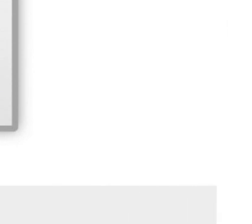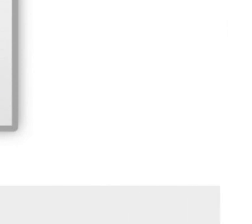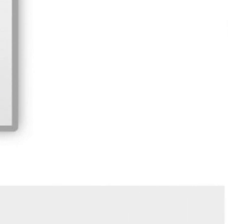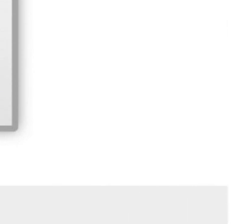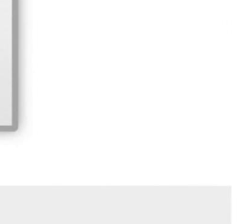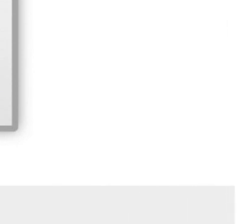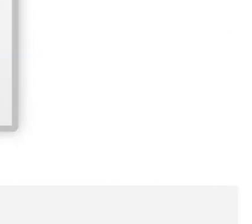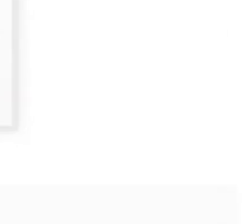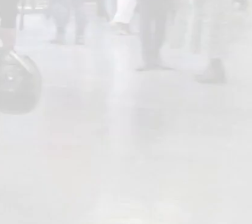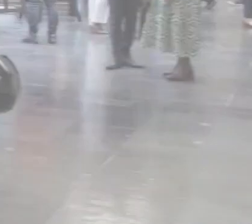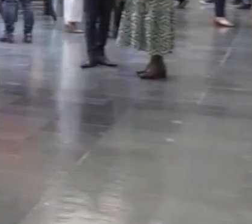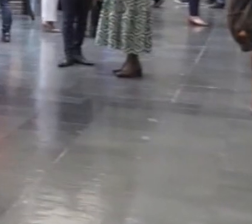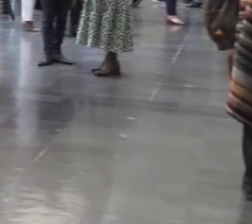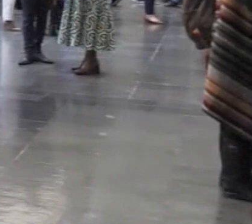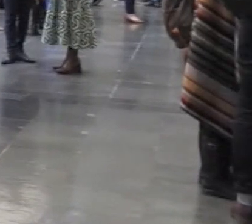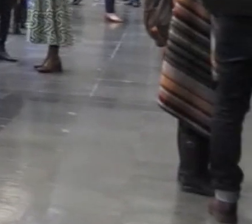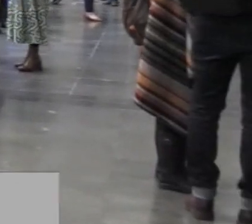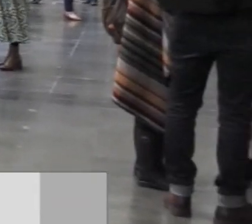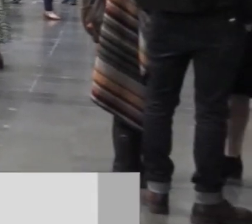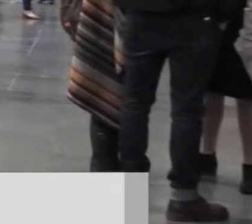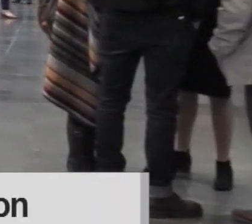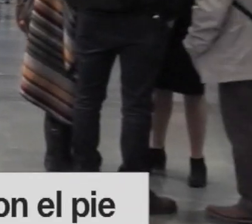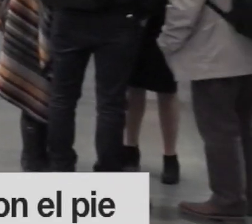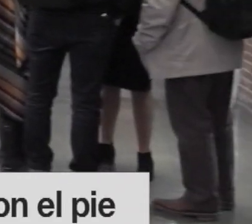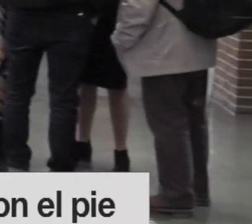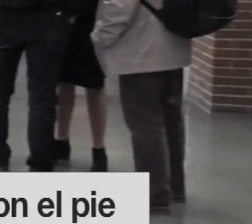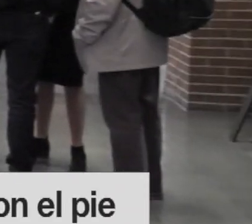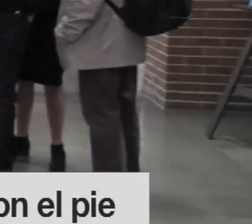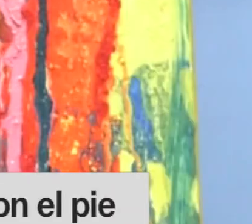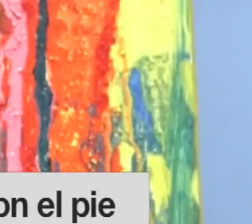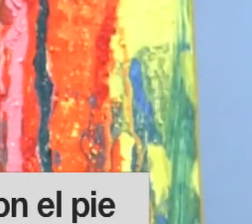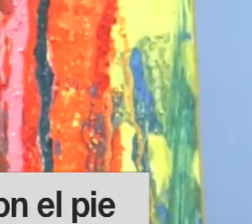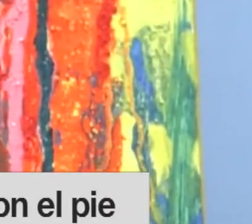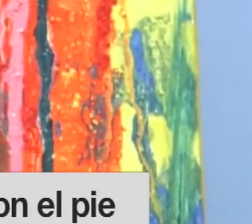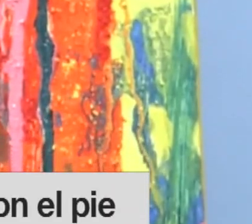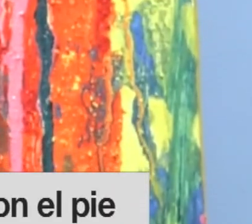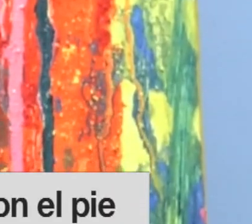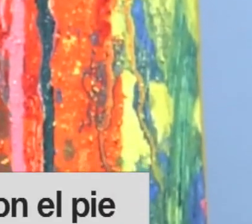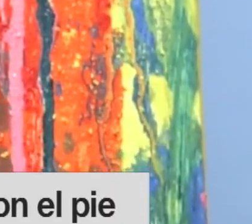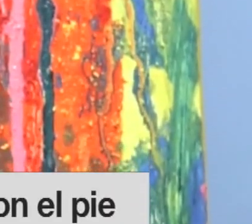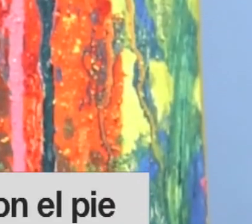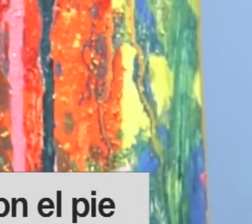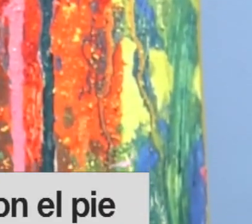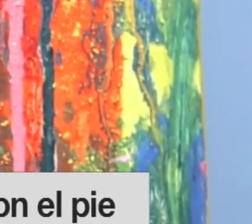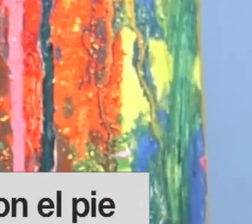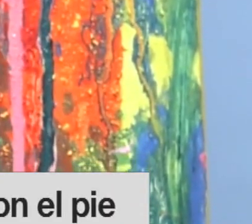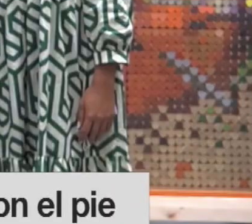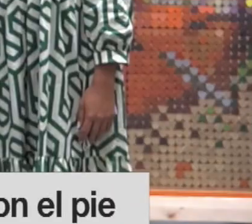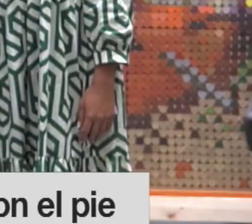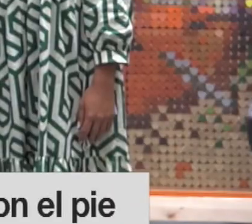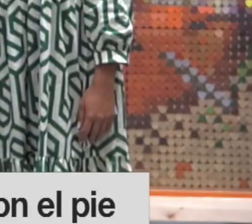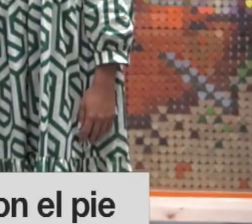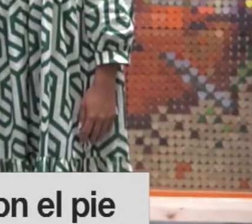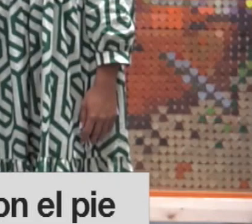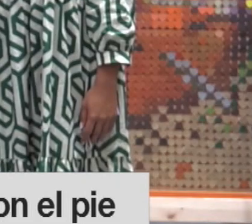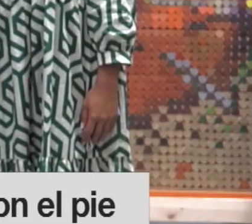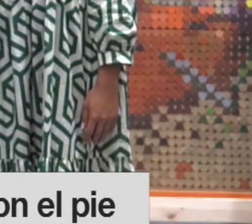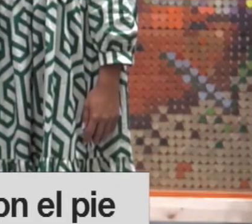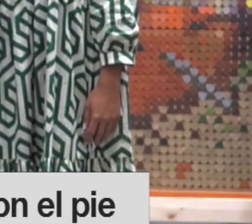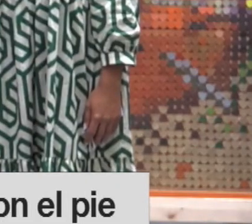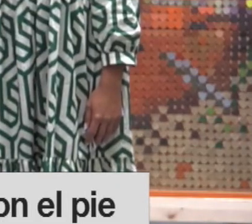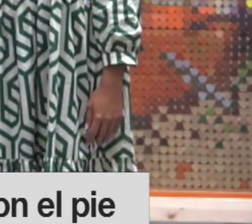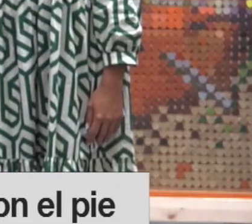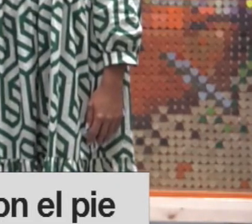comprometida por Colombia. La Universidad Santo Tomás, la Asociación de Pintores con la Boca y con el Pie y la Academia de